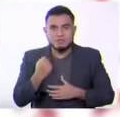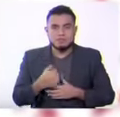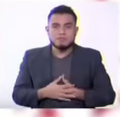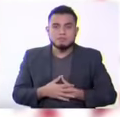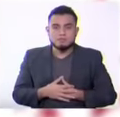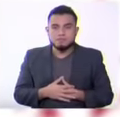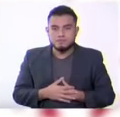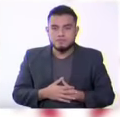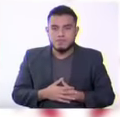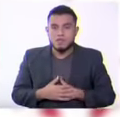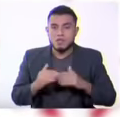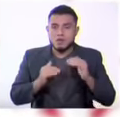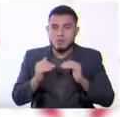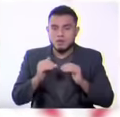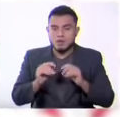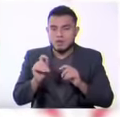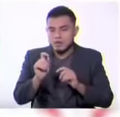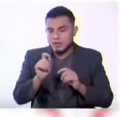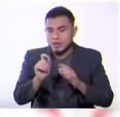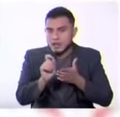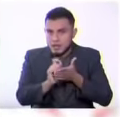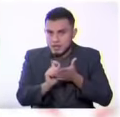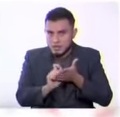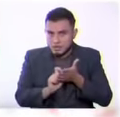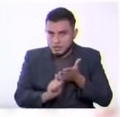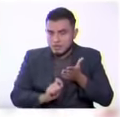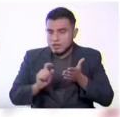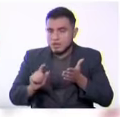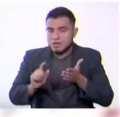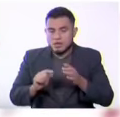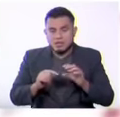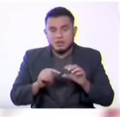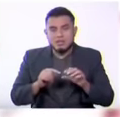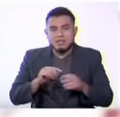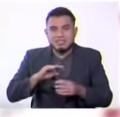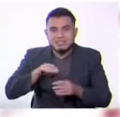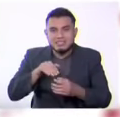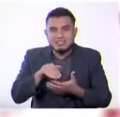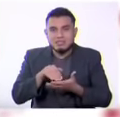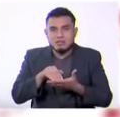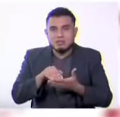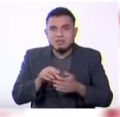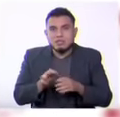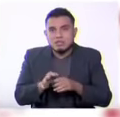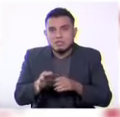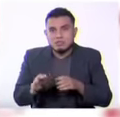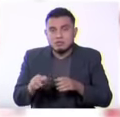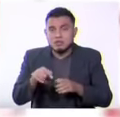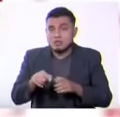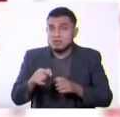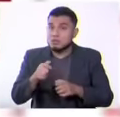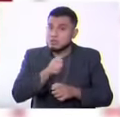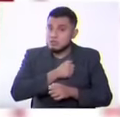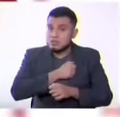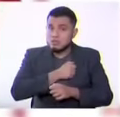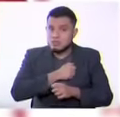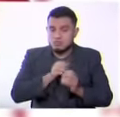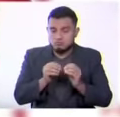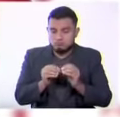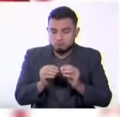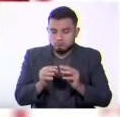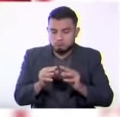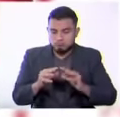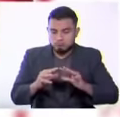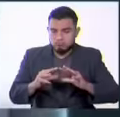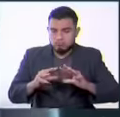También escribió que el núcleo celular no solo es responsable de la fertilización, sino también de